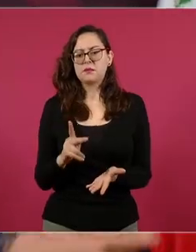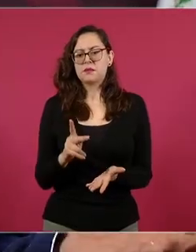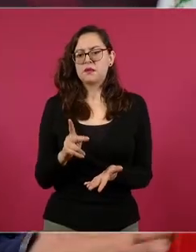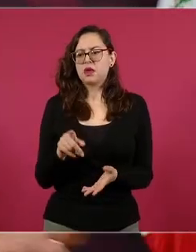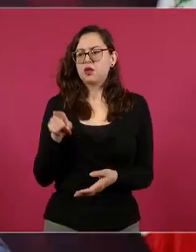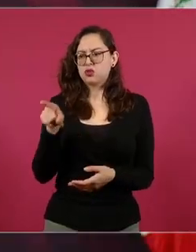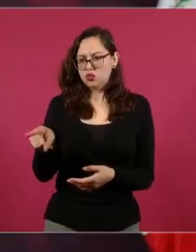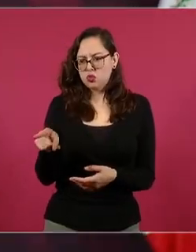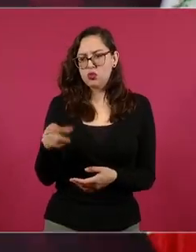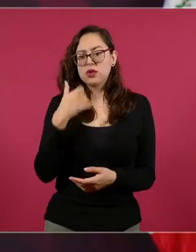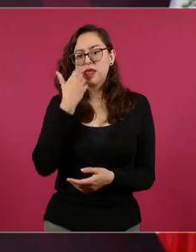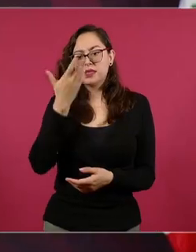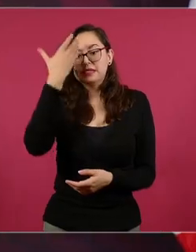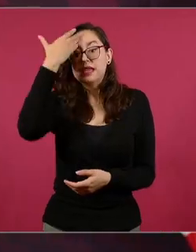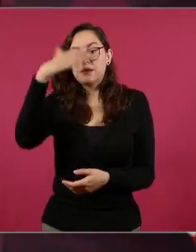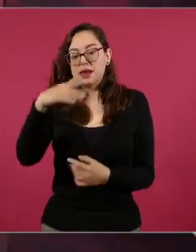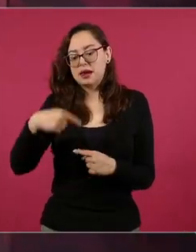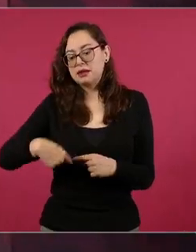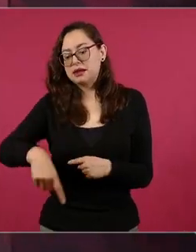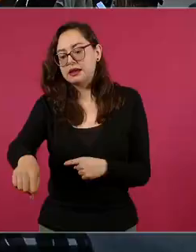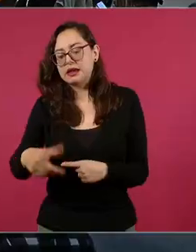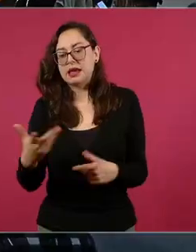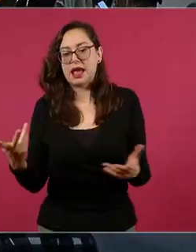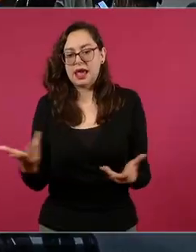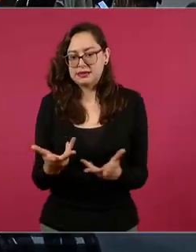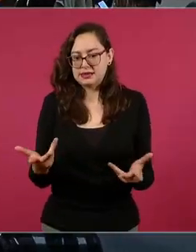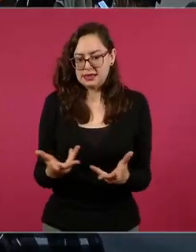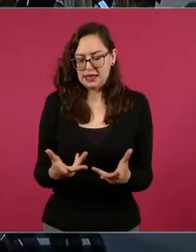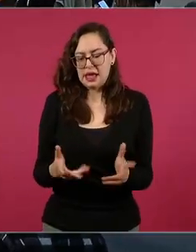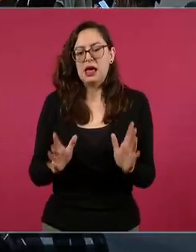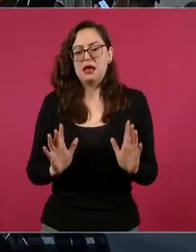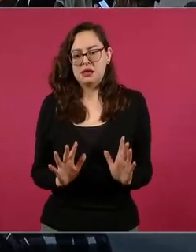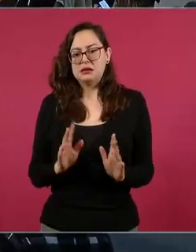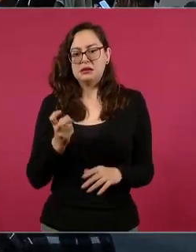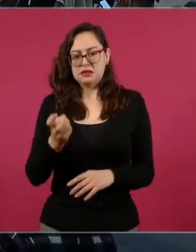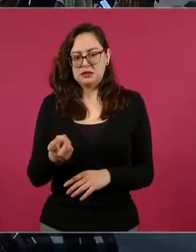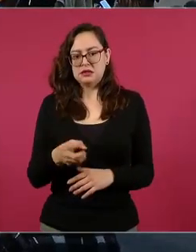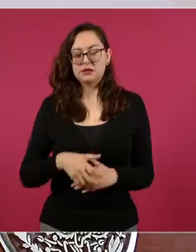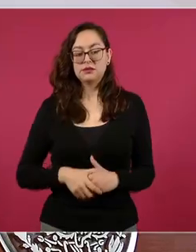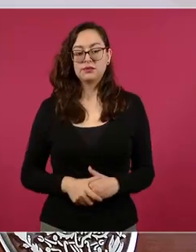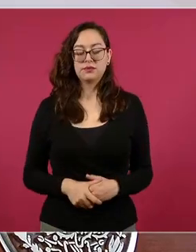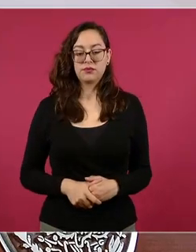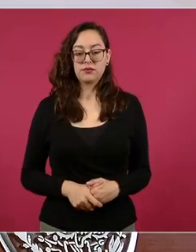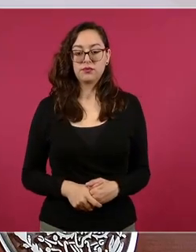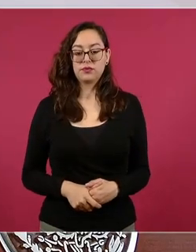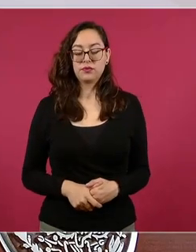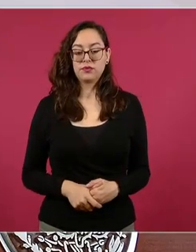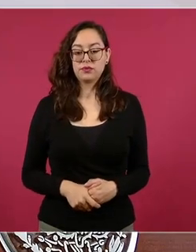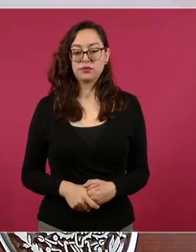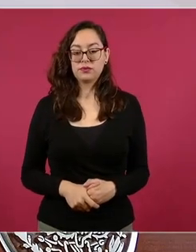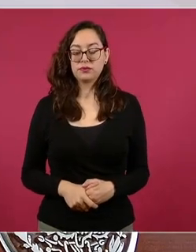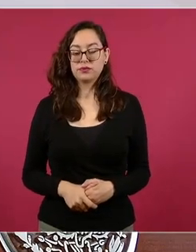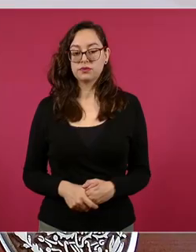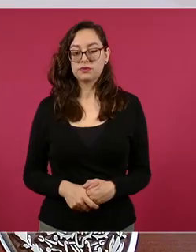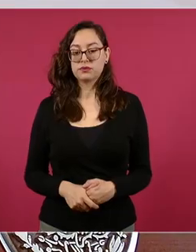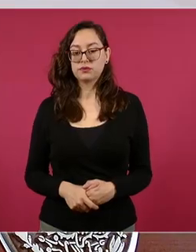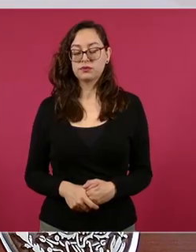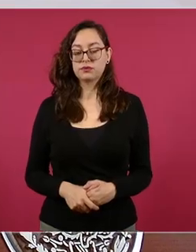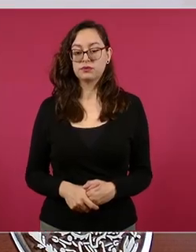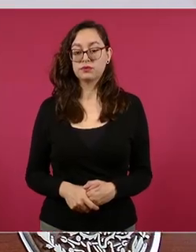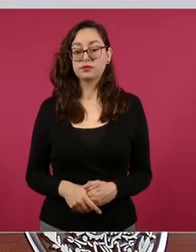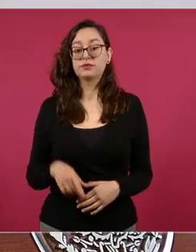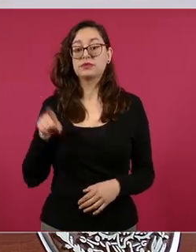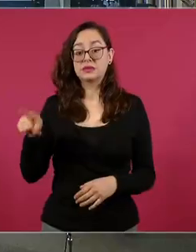se ha hecho. Eso es lo que hay que... Es que la empresa de Luto es española. Sí. Con